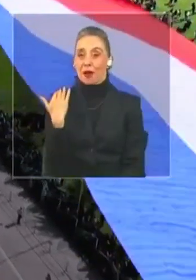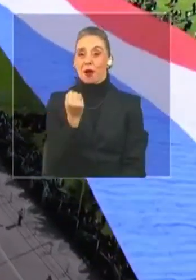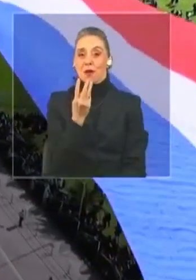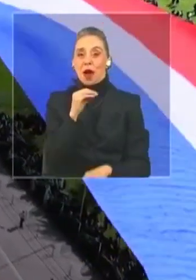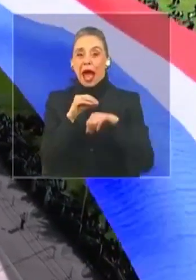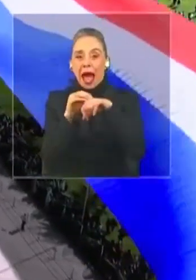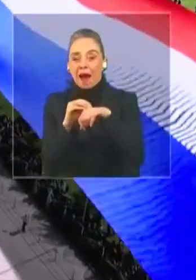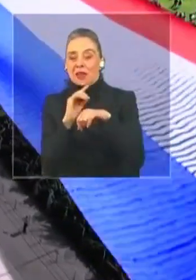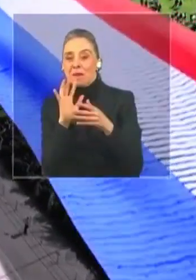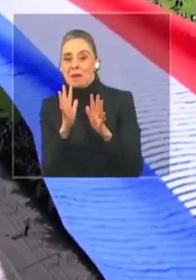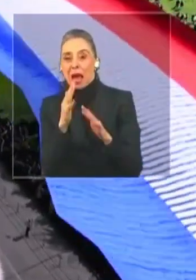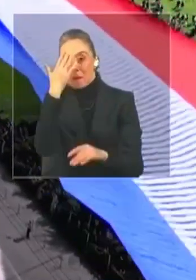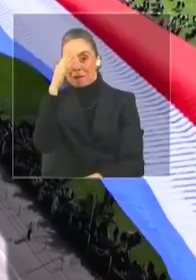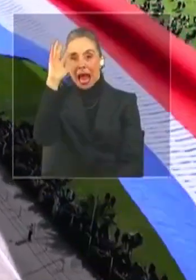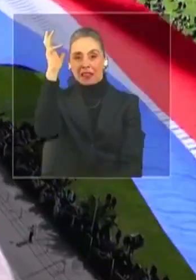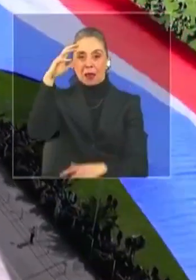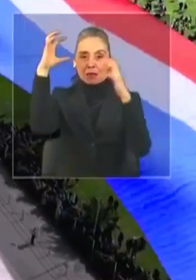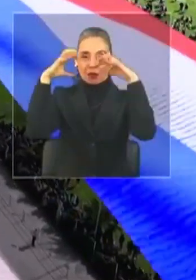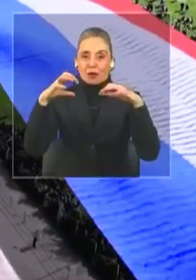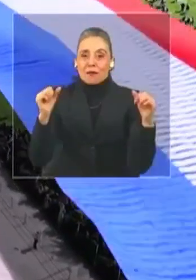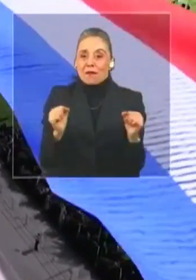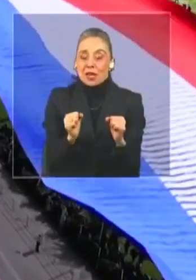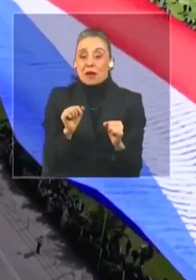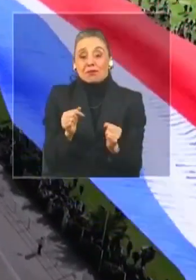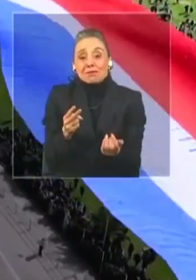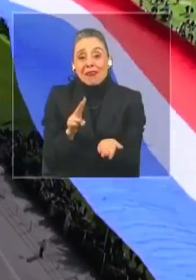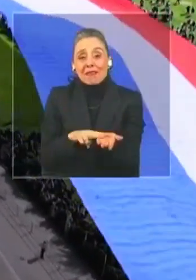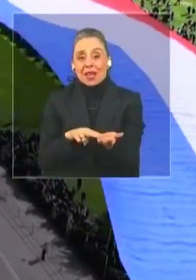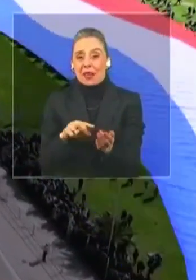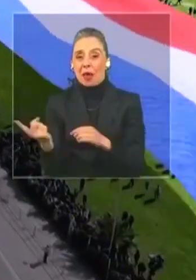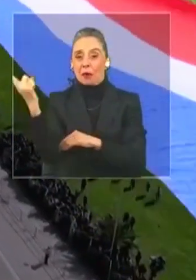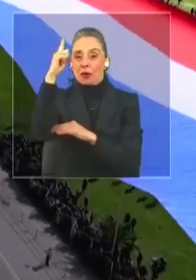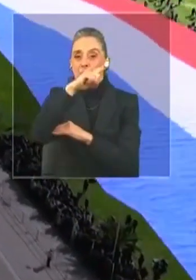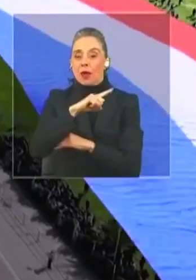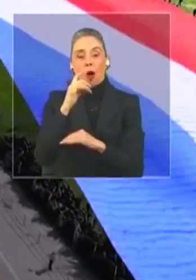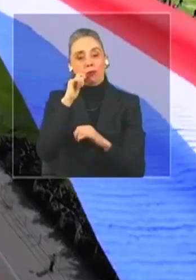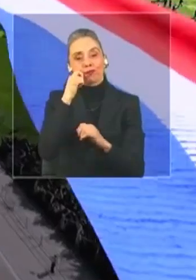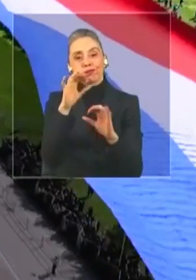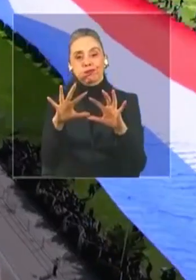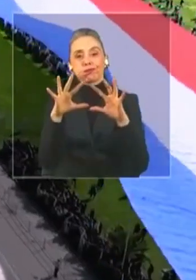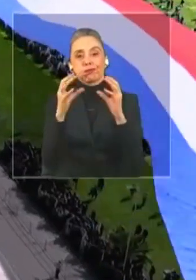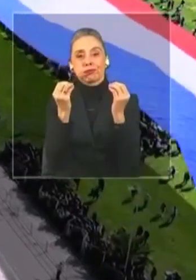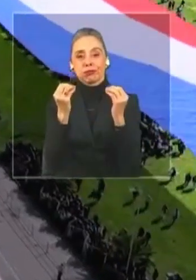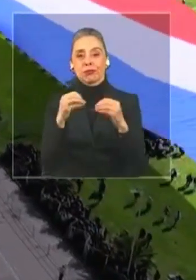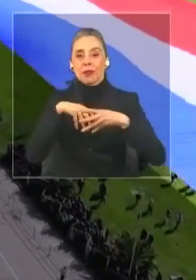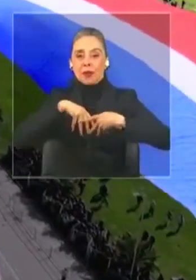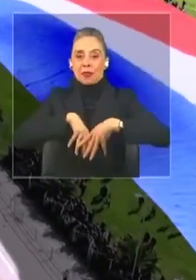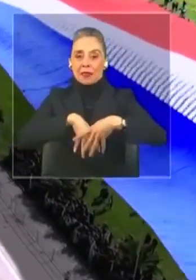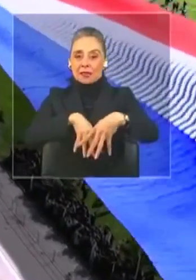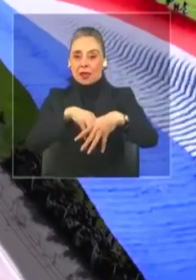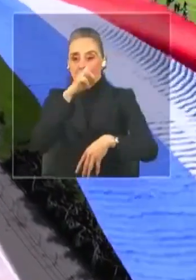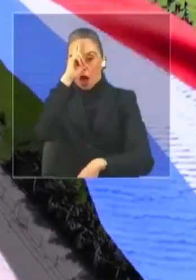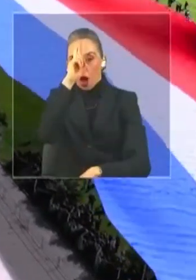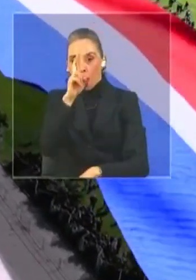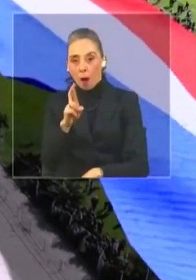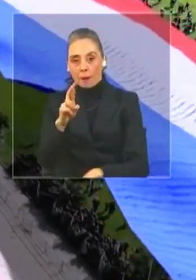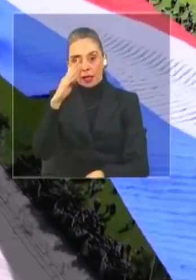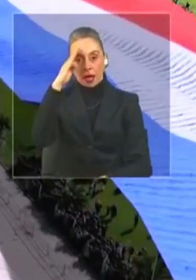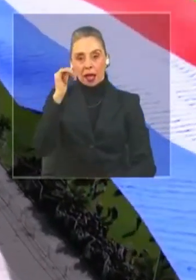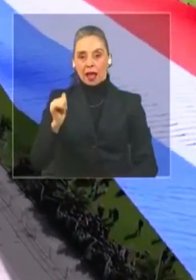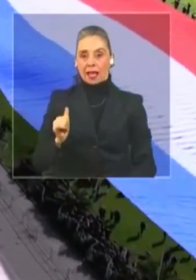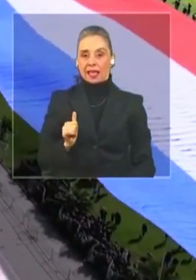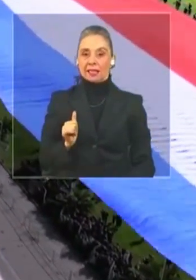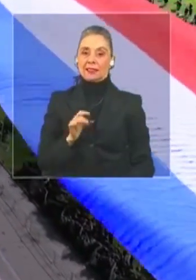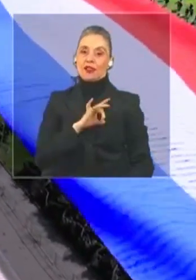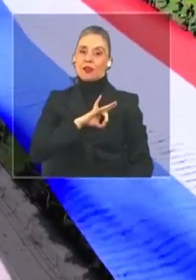presagios de lluvia, de mal tiempo, de frío. La verdad es que el día está espectacular para vivir este desfile que va a ser en homenaje, por supuesto, al Ejército